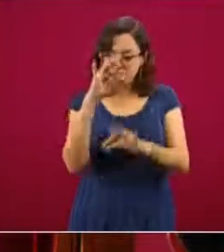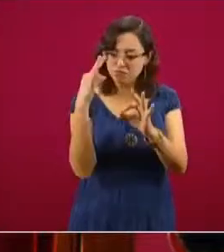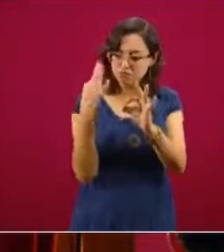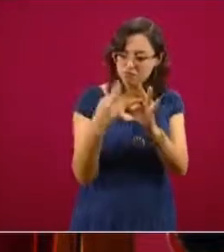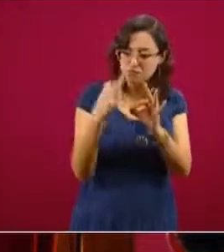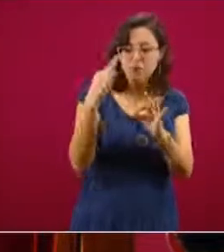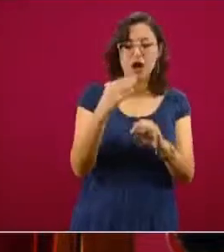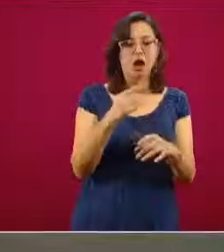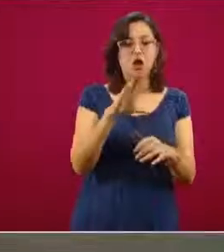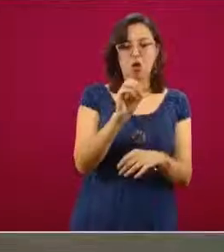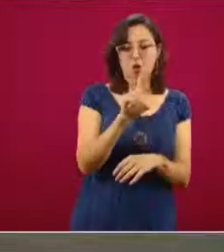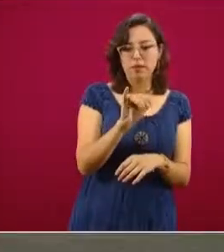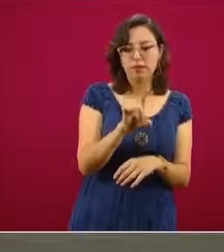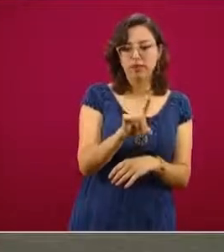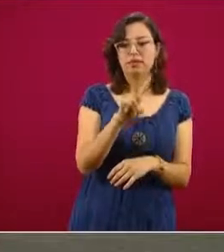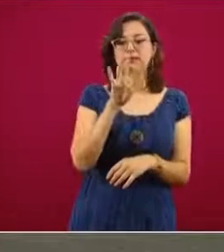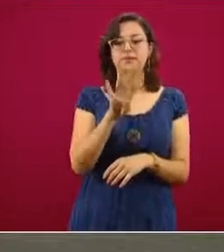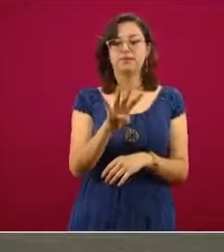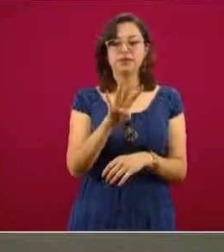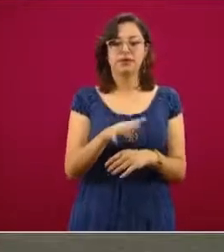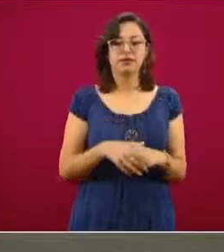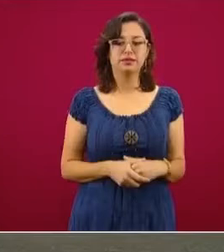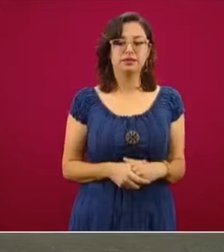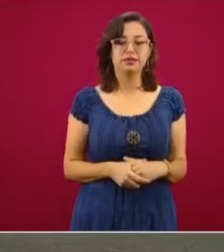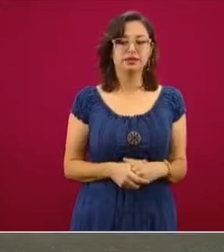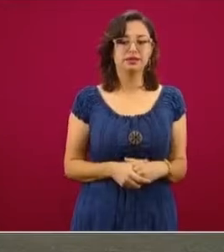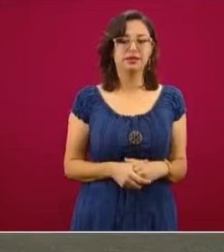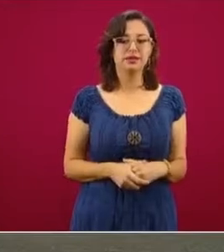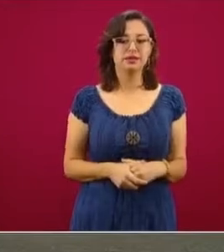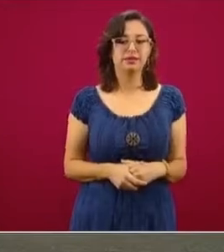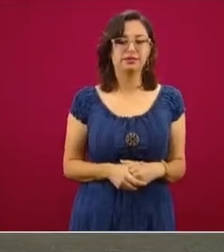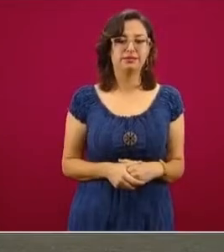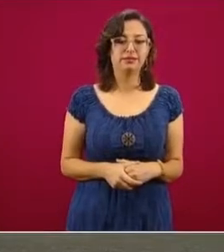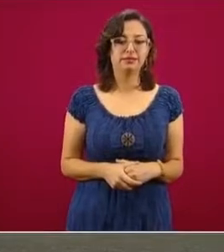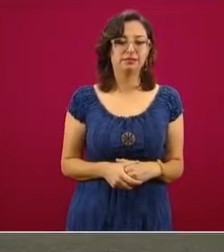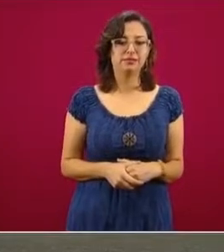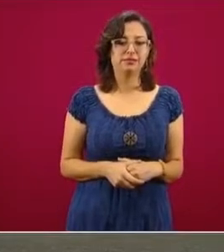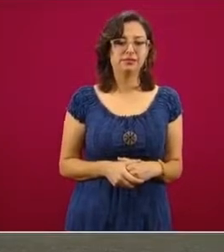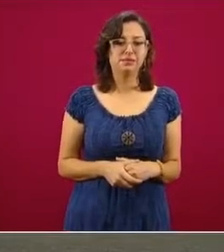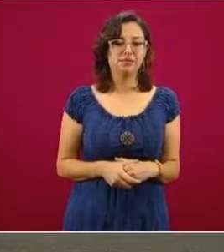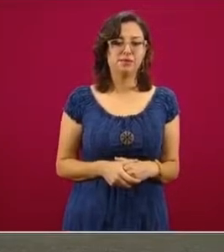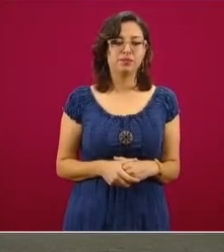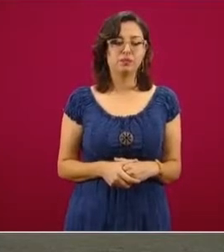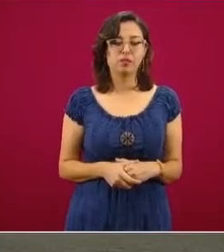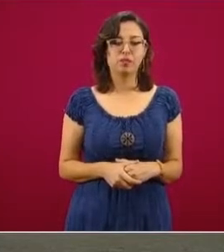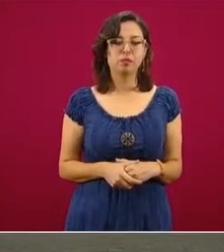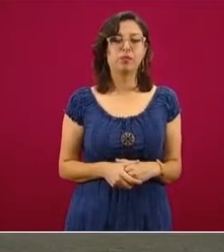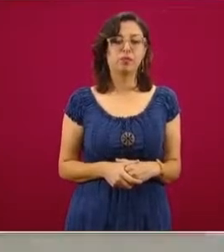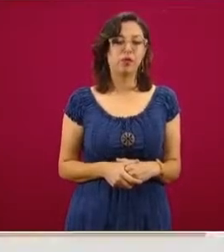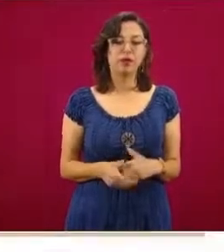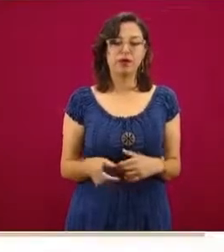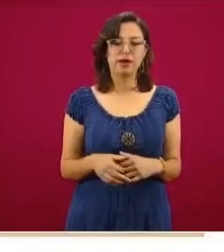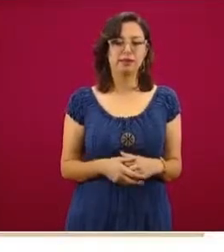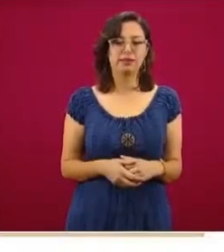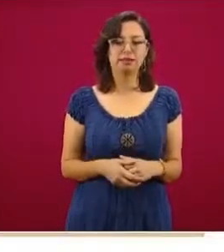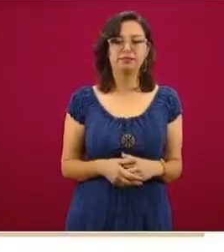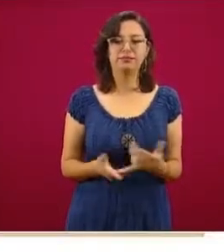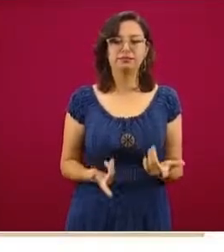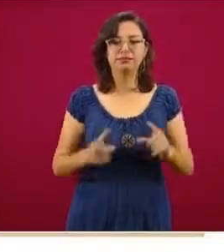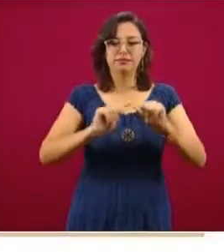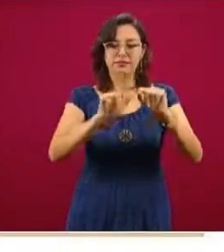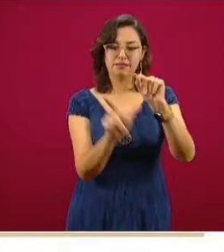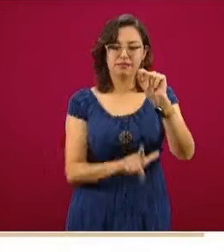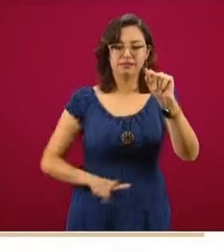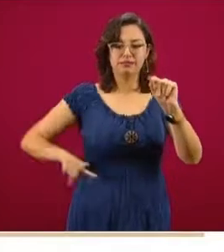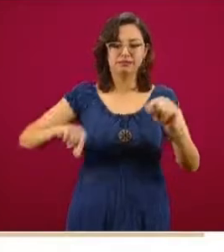para COVID-19. La siguiente diapositiva, por favor. Vemos nuestra distribución de carga de enfermedad, es decir, de cantidad de